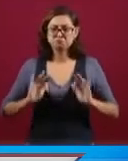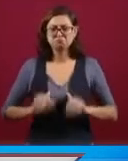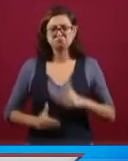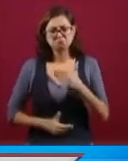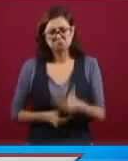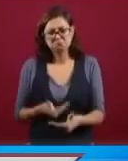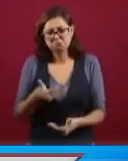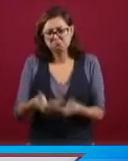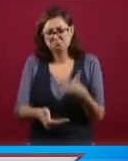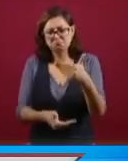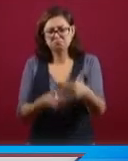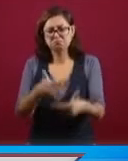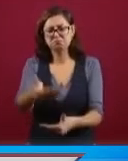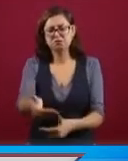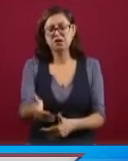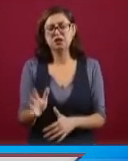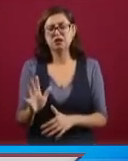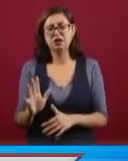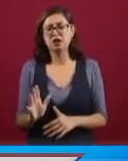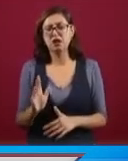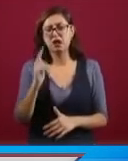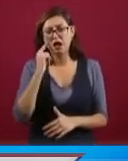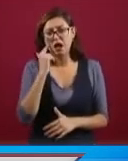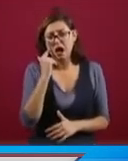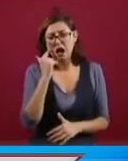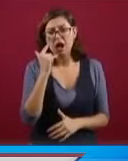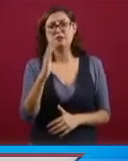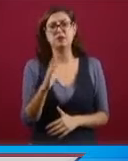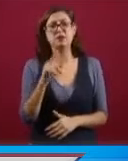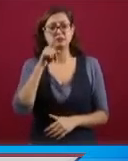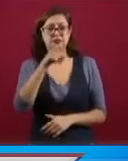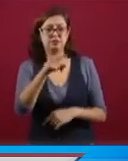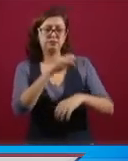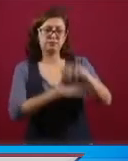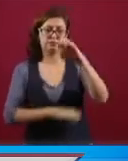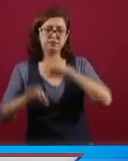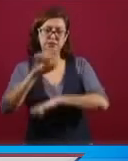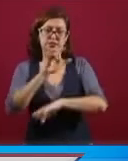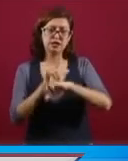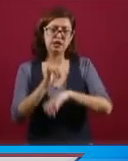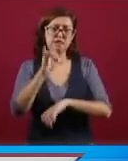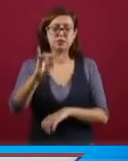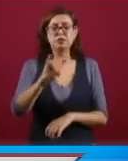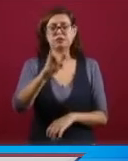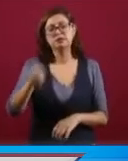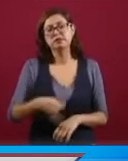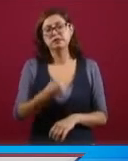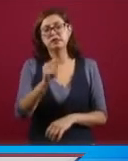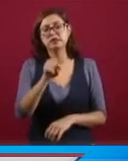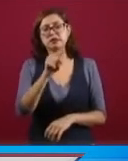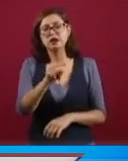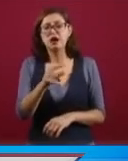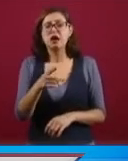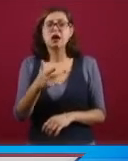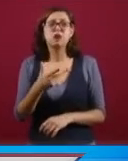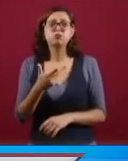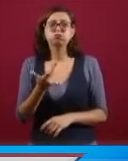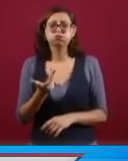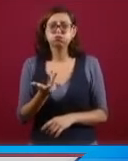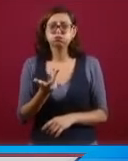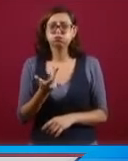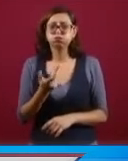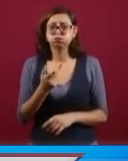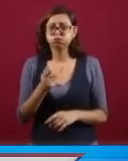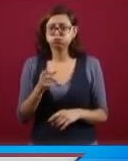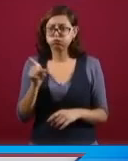durante el grito de independencia realizado el fin de semana pasado. Es una expresión muy fuerte de manera inconsciente e irracional, y si existen las